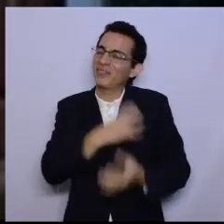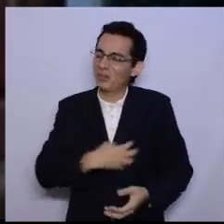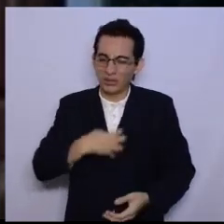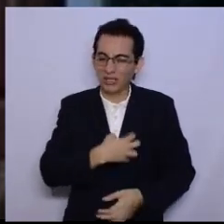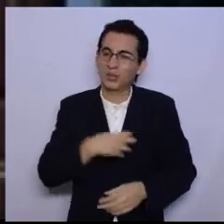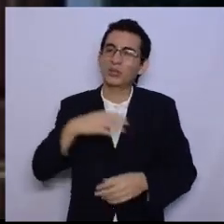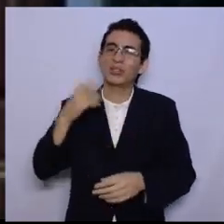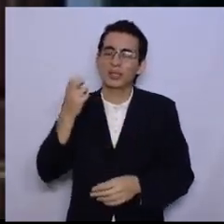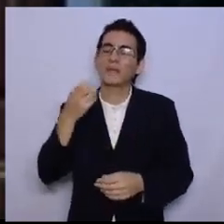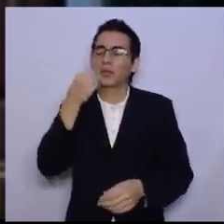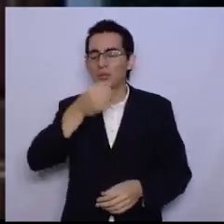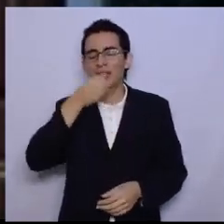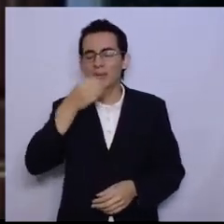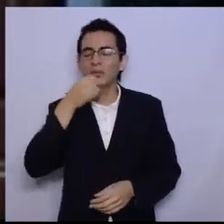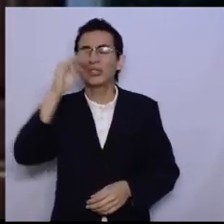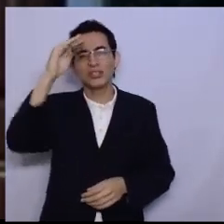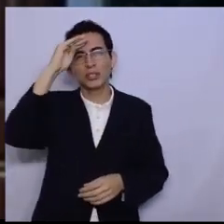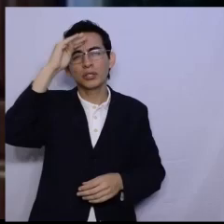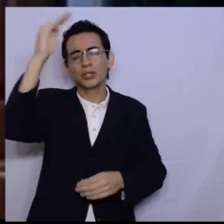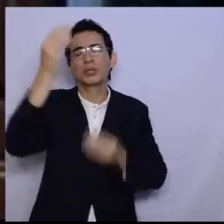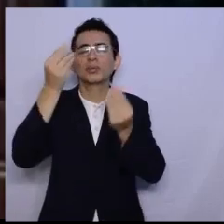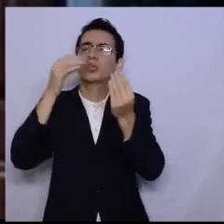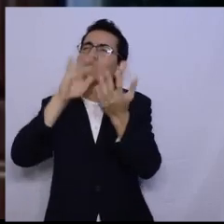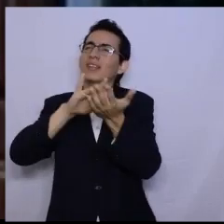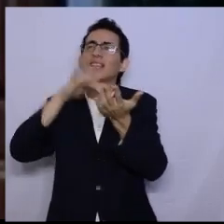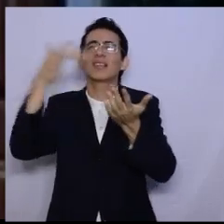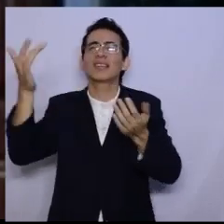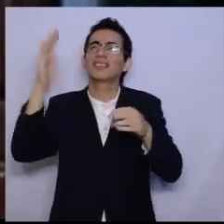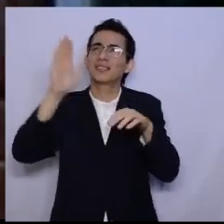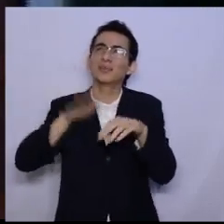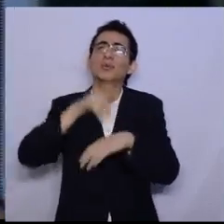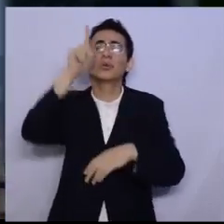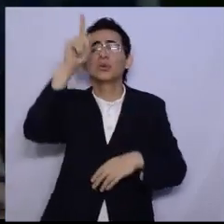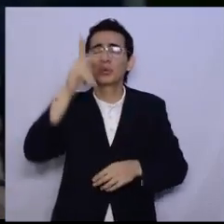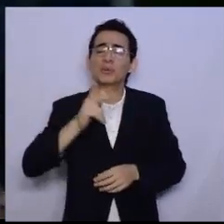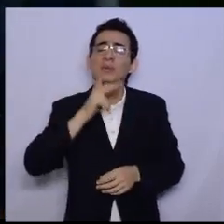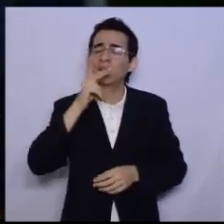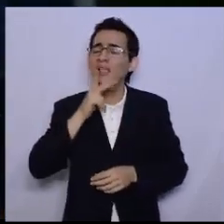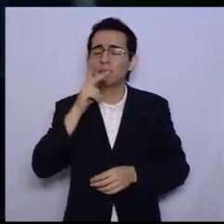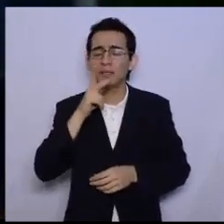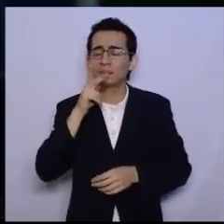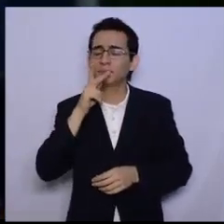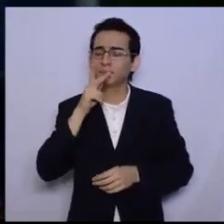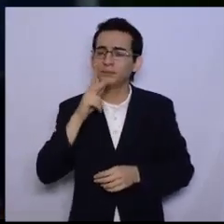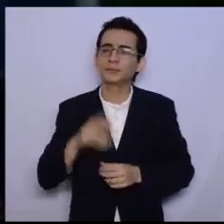Amén. Oremos. Señor, te damos gracias por tu palabra